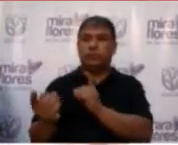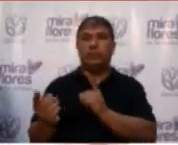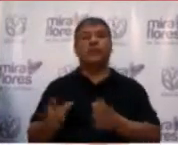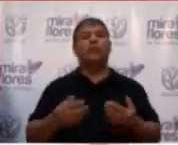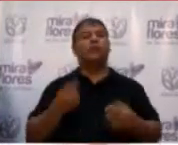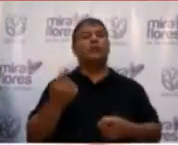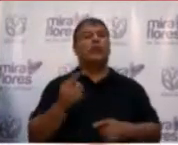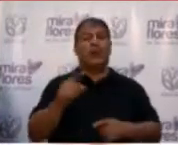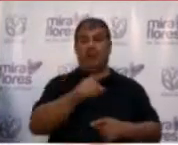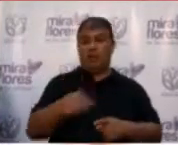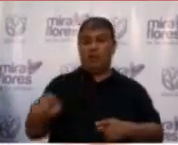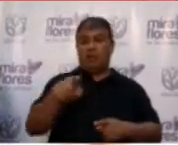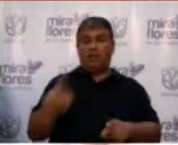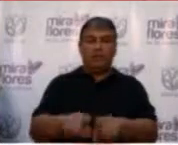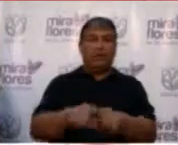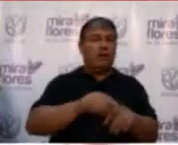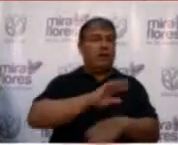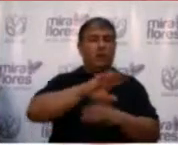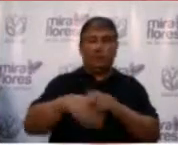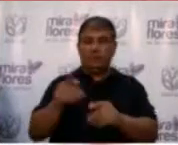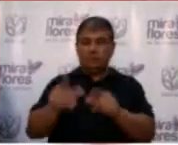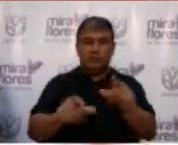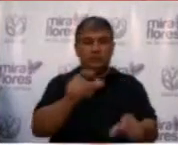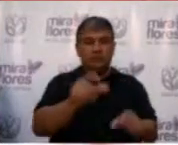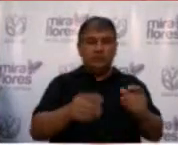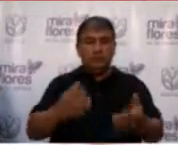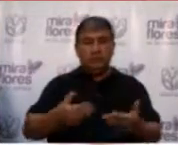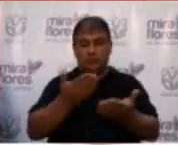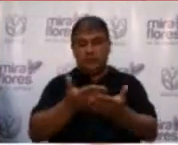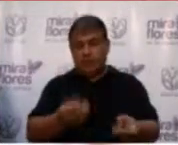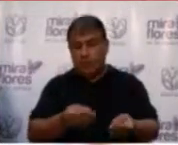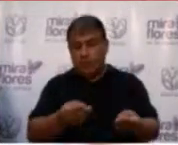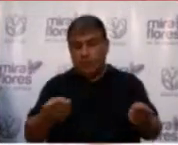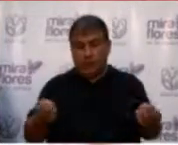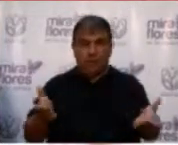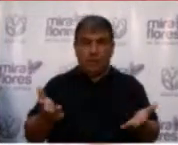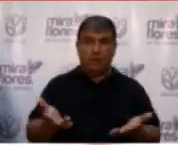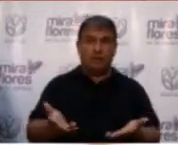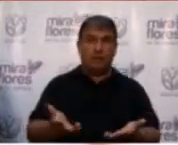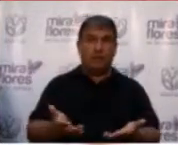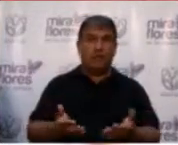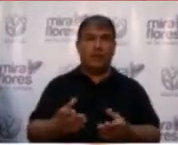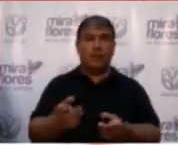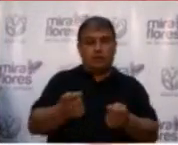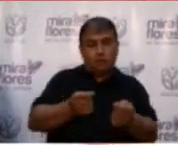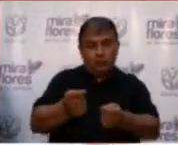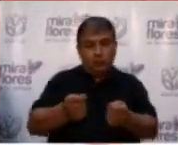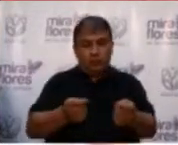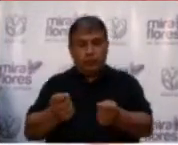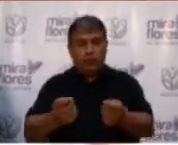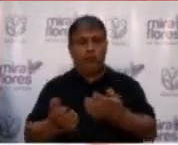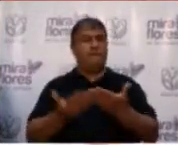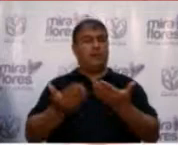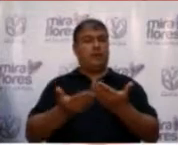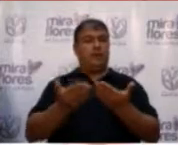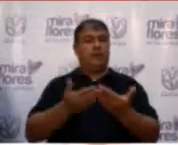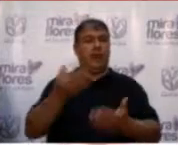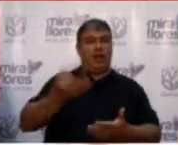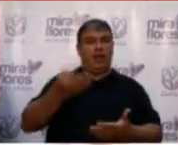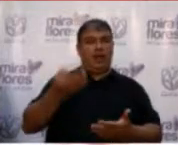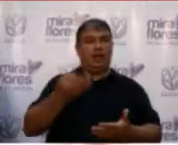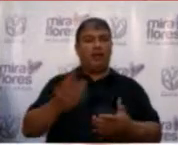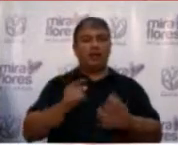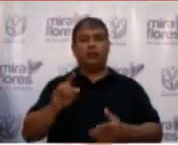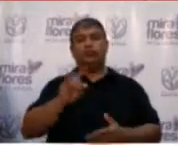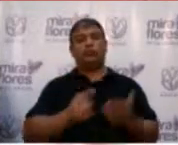no solamente a ellos, sino a todos los ciudadanos, y dar una herramienta de gestión y de facilidad y de calidad